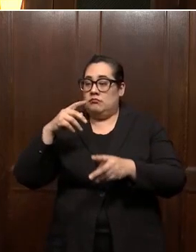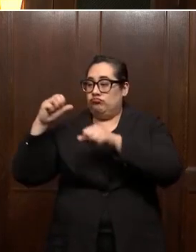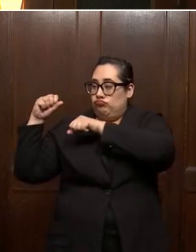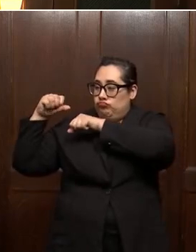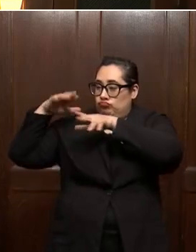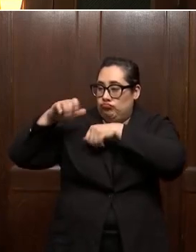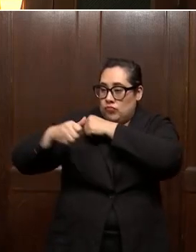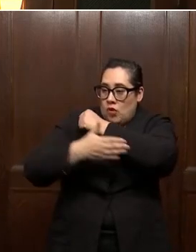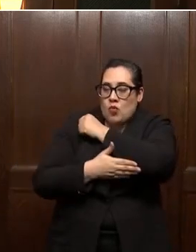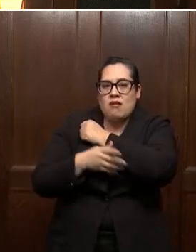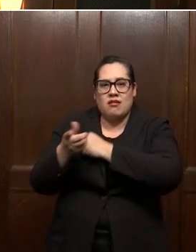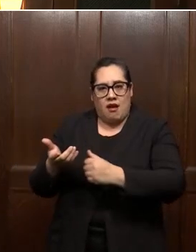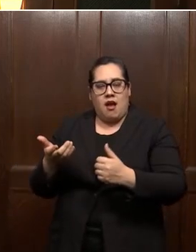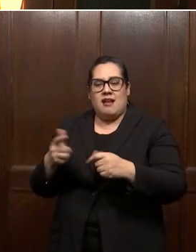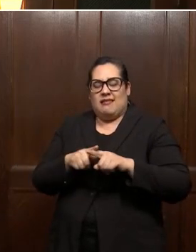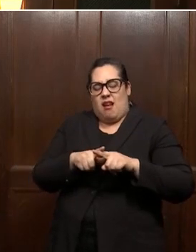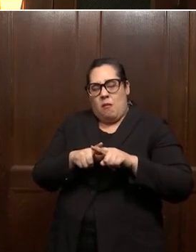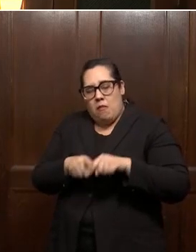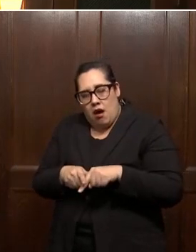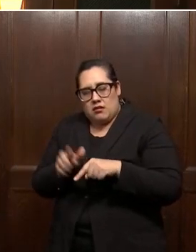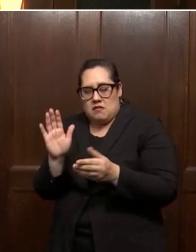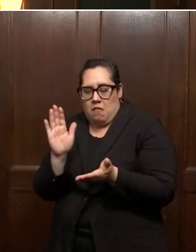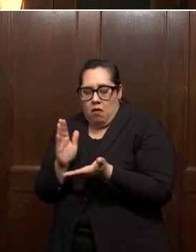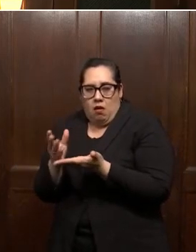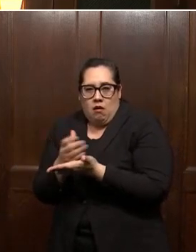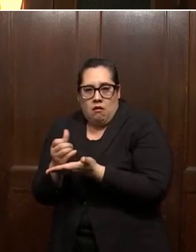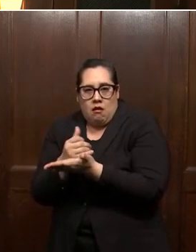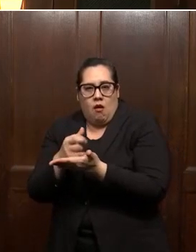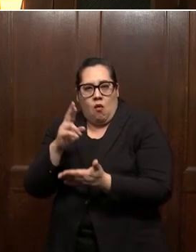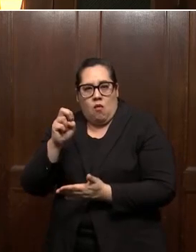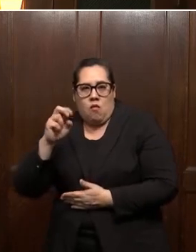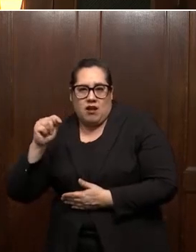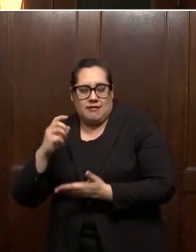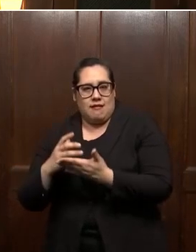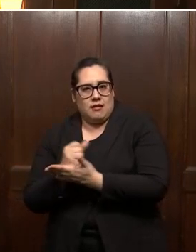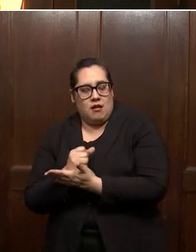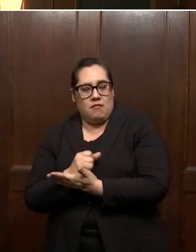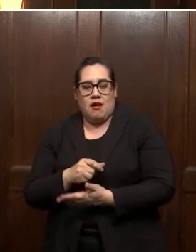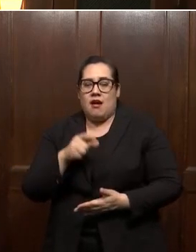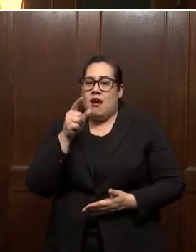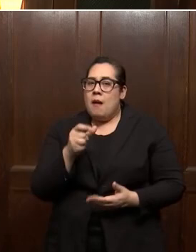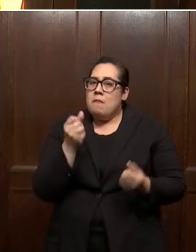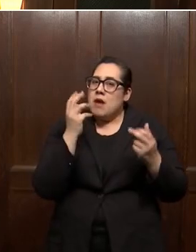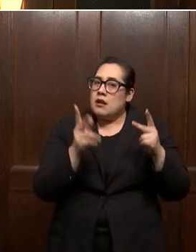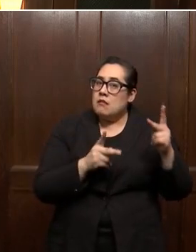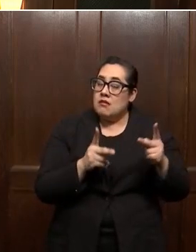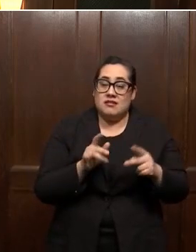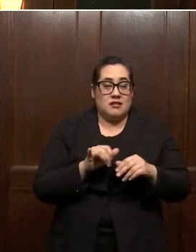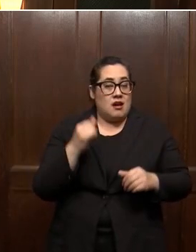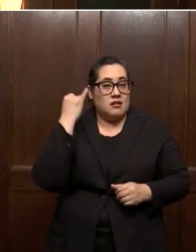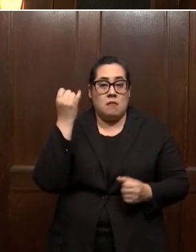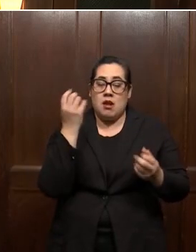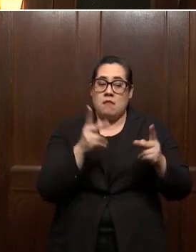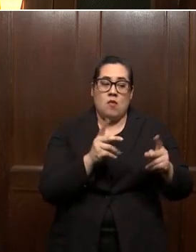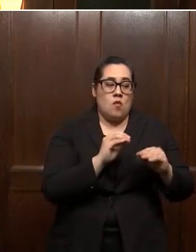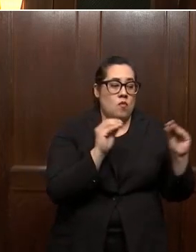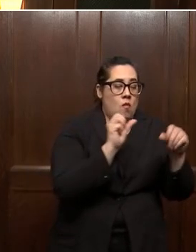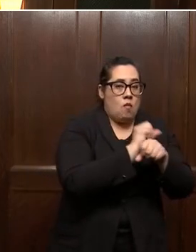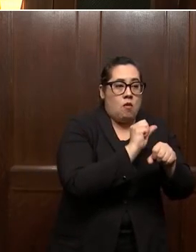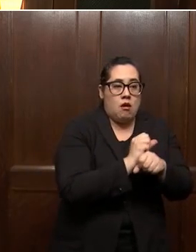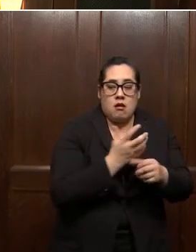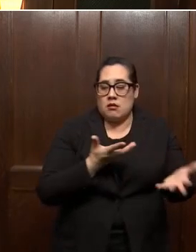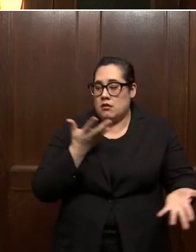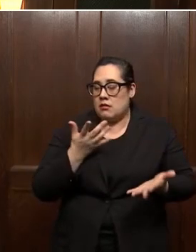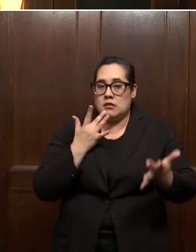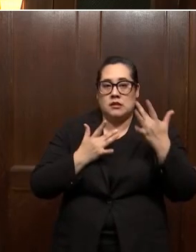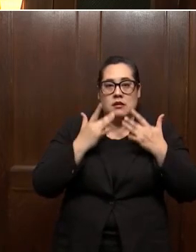que dependen en esta renta. Viceversa, hay mucha gente que no tienen trabajos y